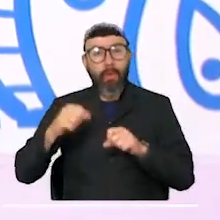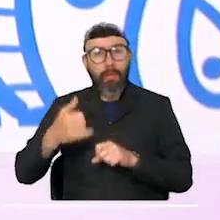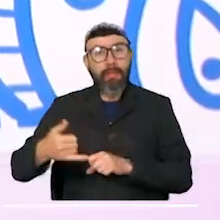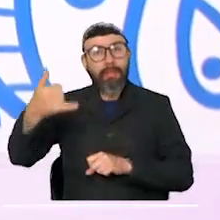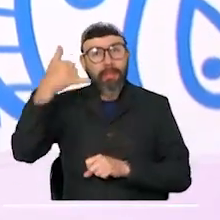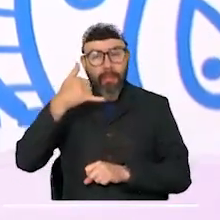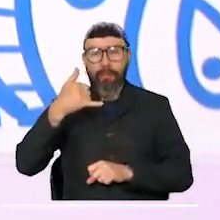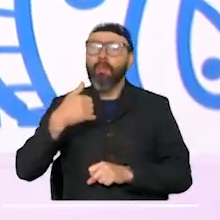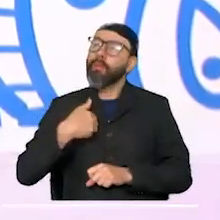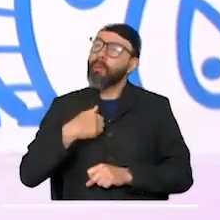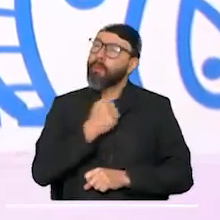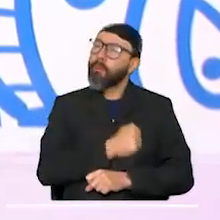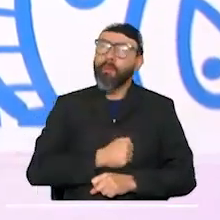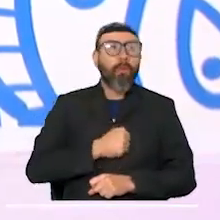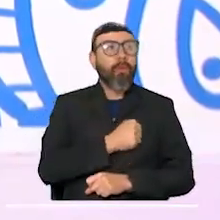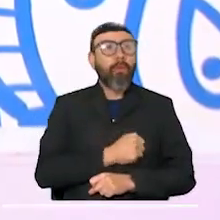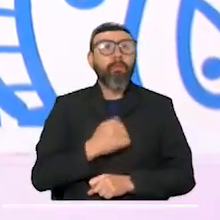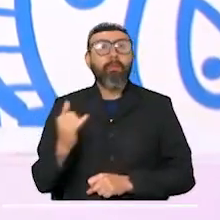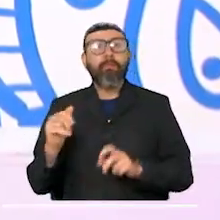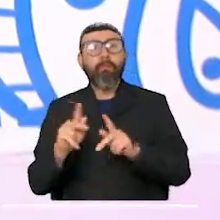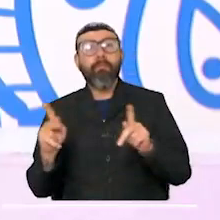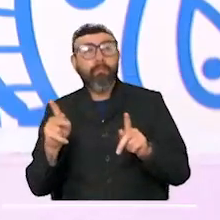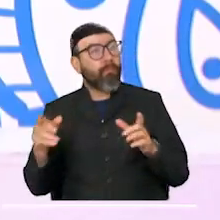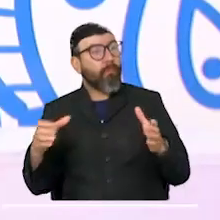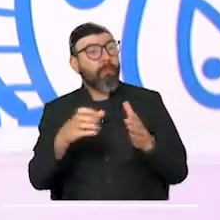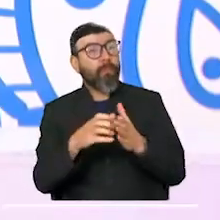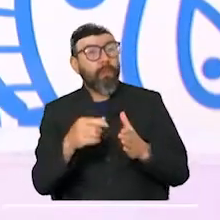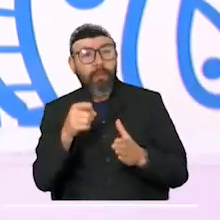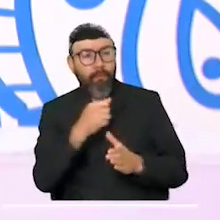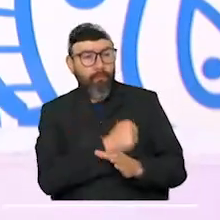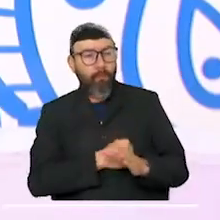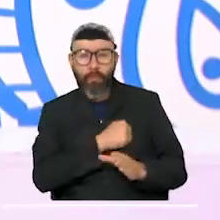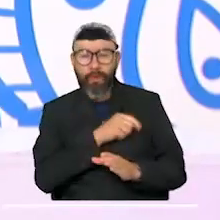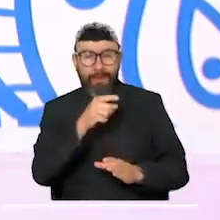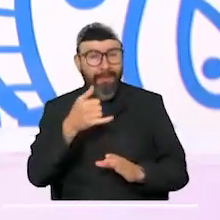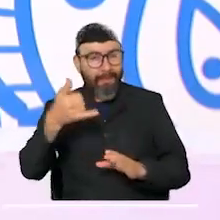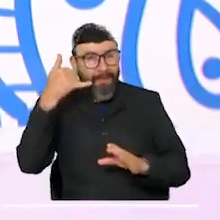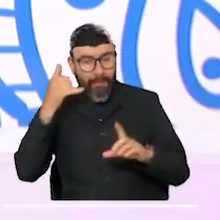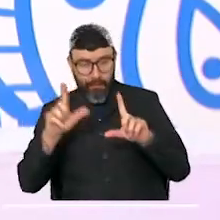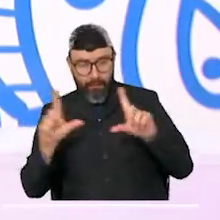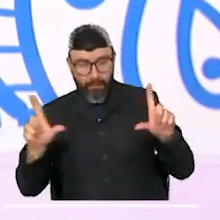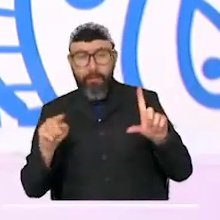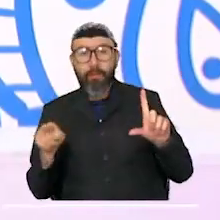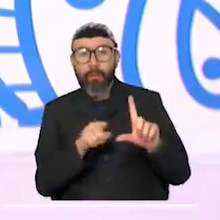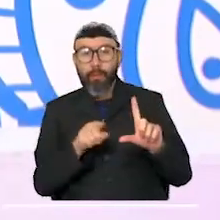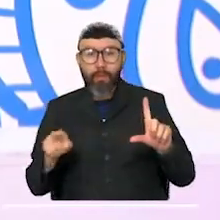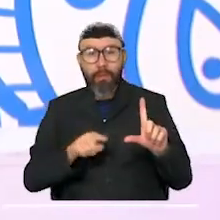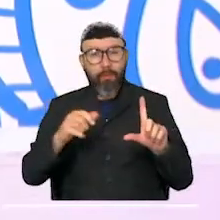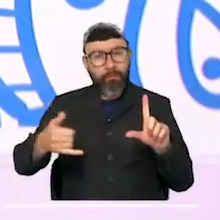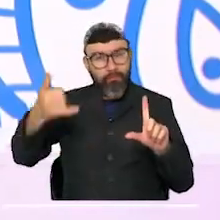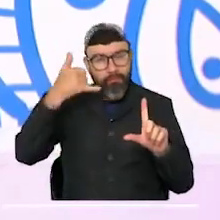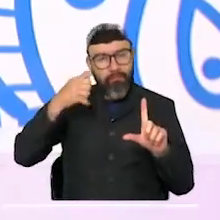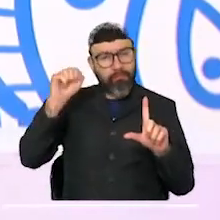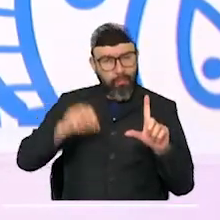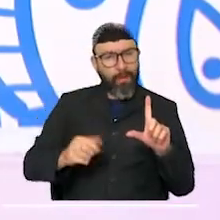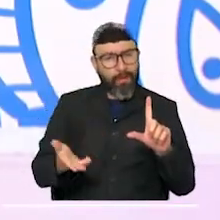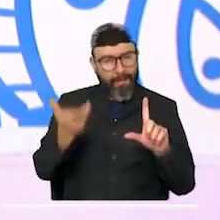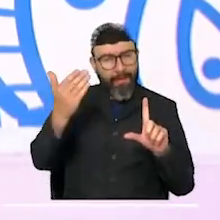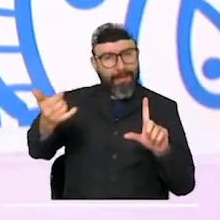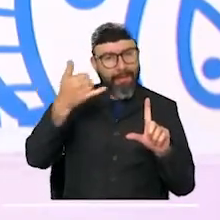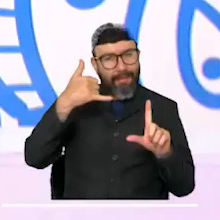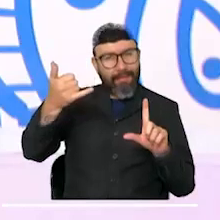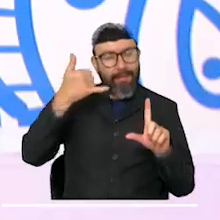a nuestro equipo técnico de pronto de meter nuestro número telefónico aquí abajo vamos a recibir llamadas